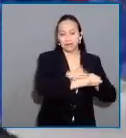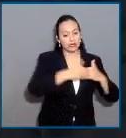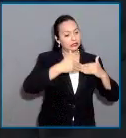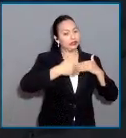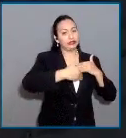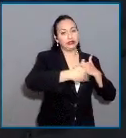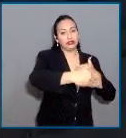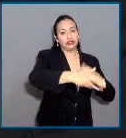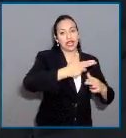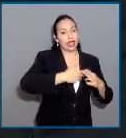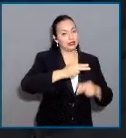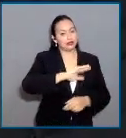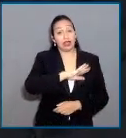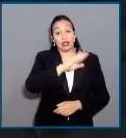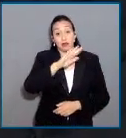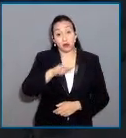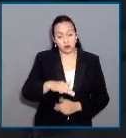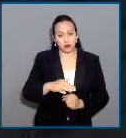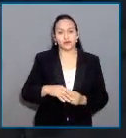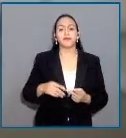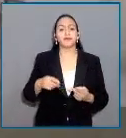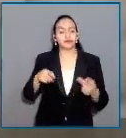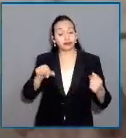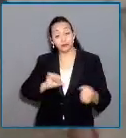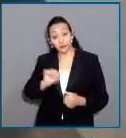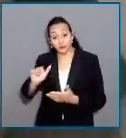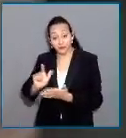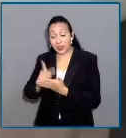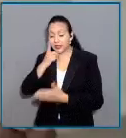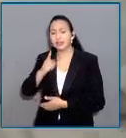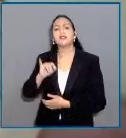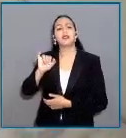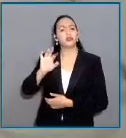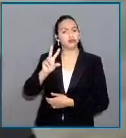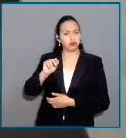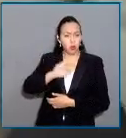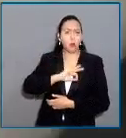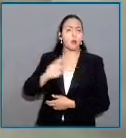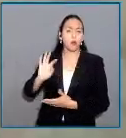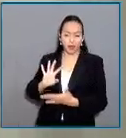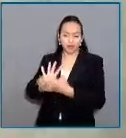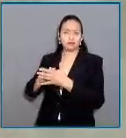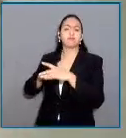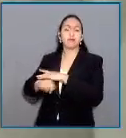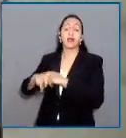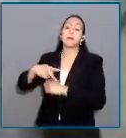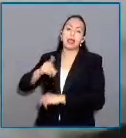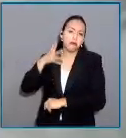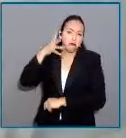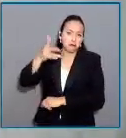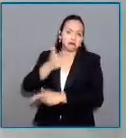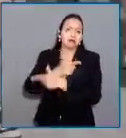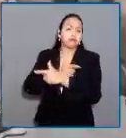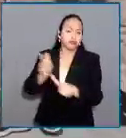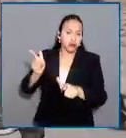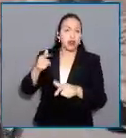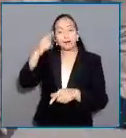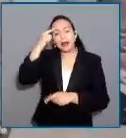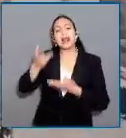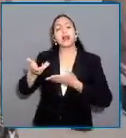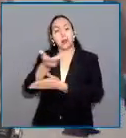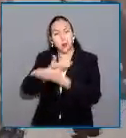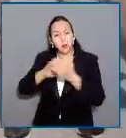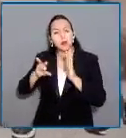sentenciadas a la reinserción social. El Pleno estableció que las instituciones penitenciarias están obligadas a garantizar a las